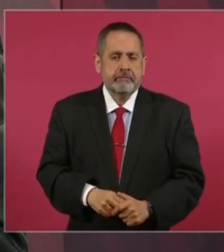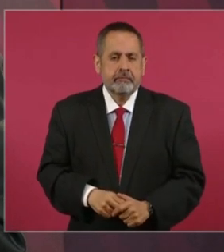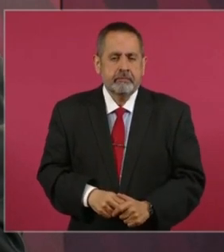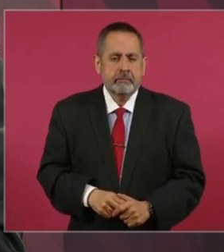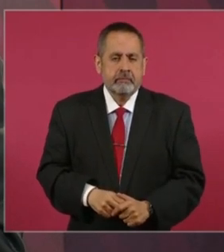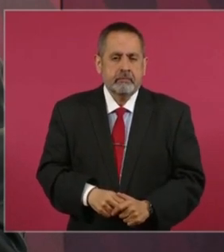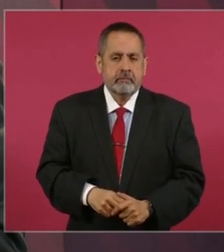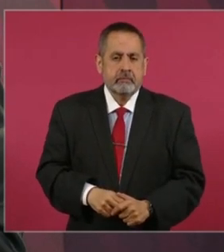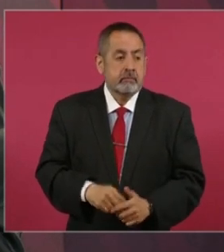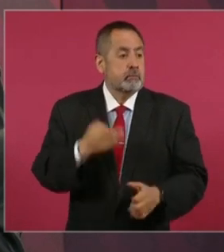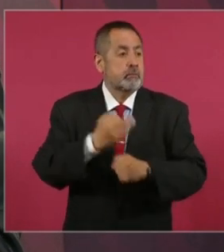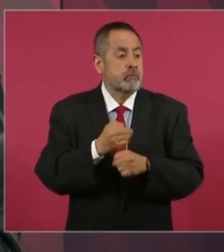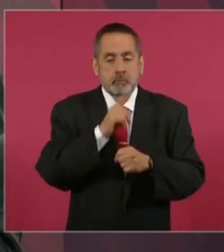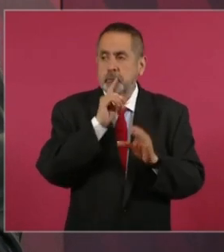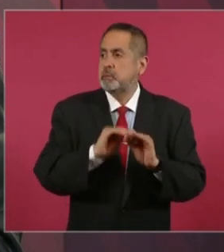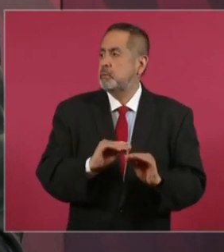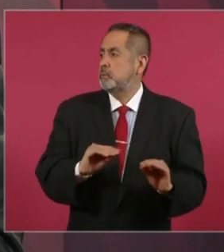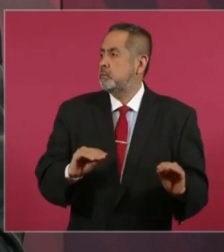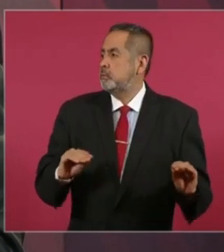Ya no se habla de eso.